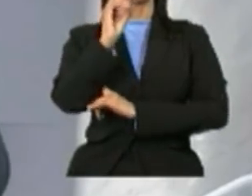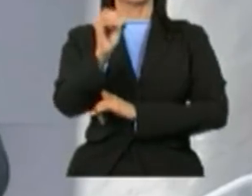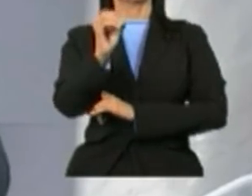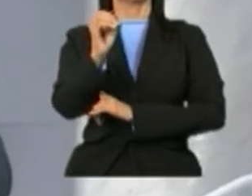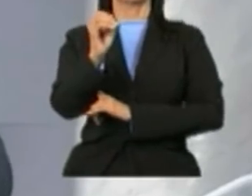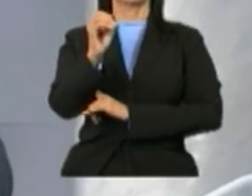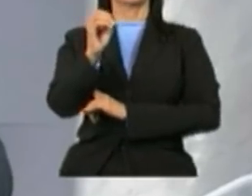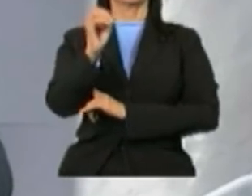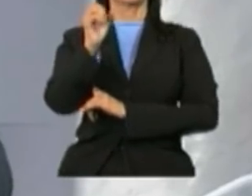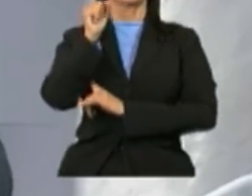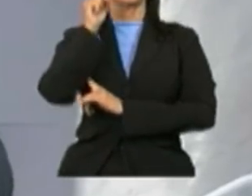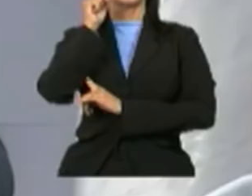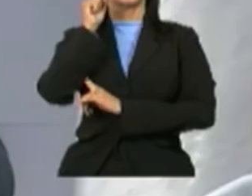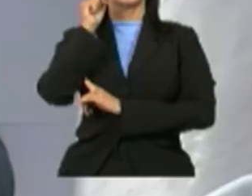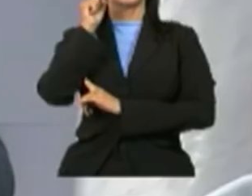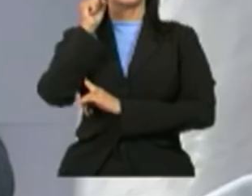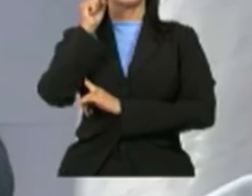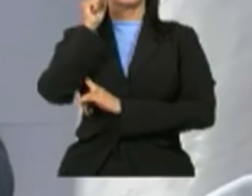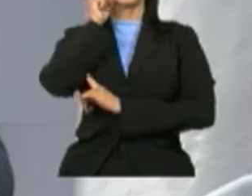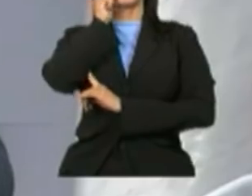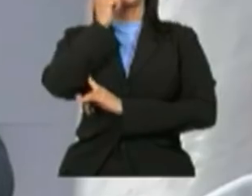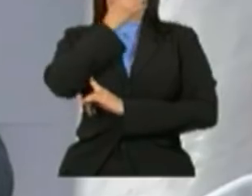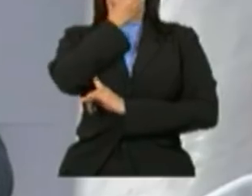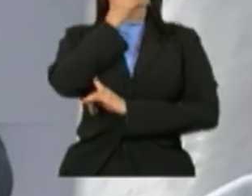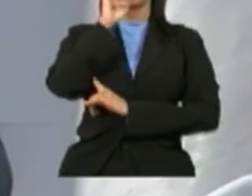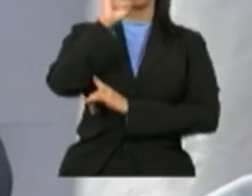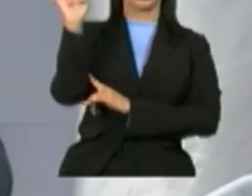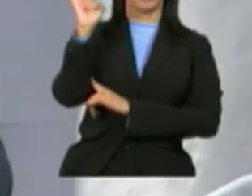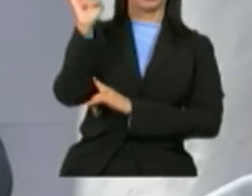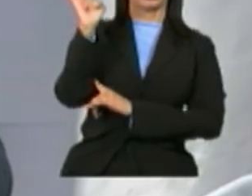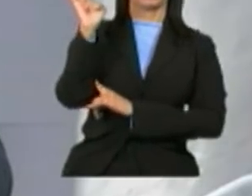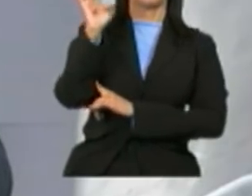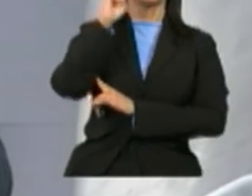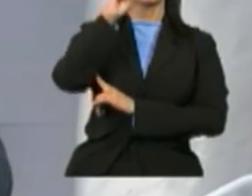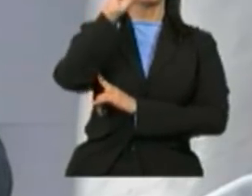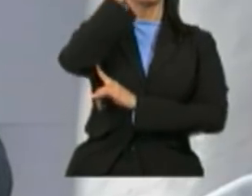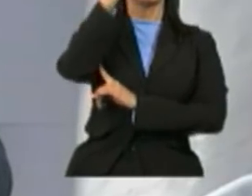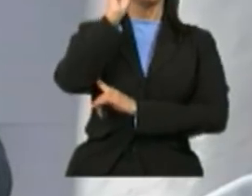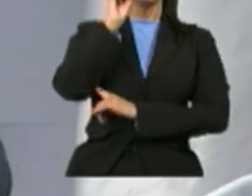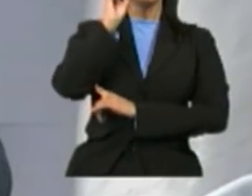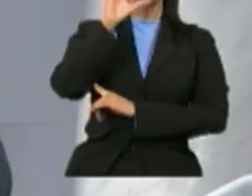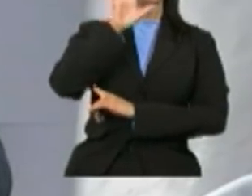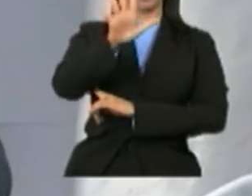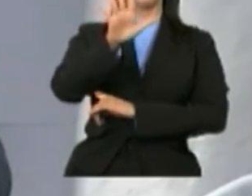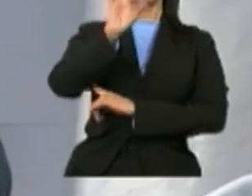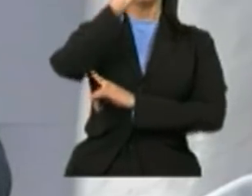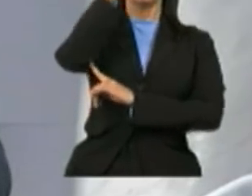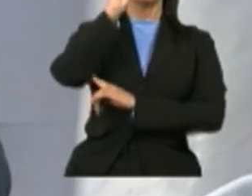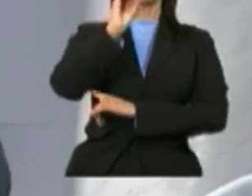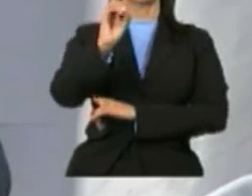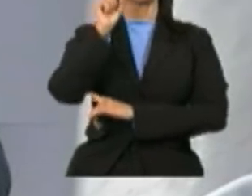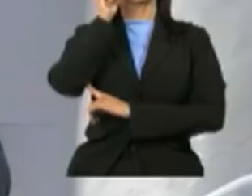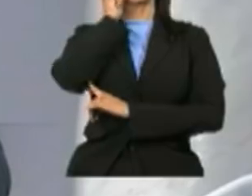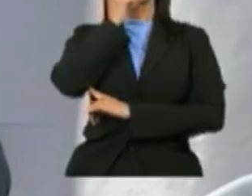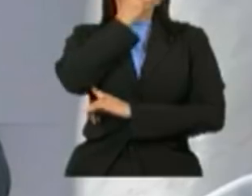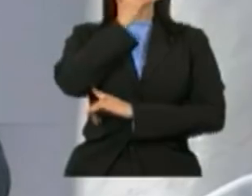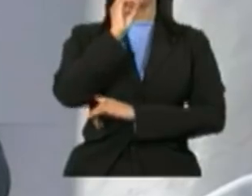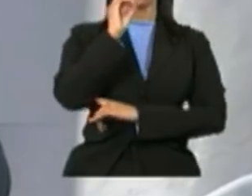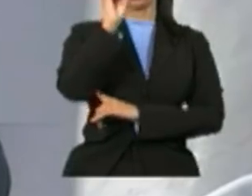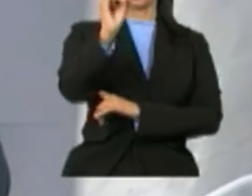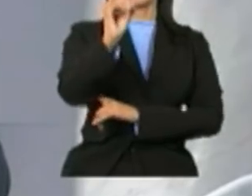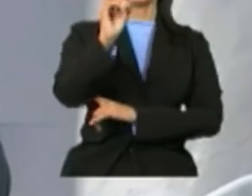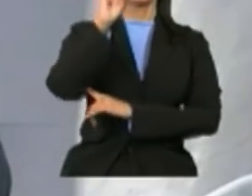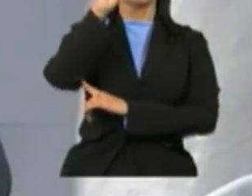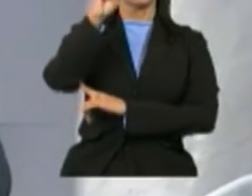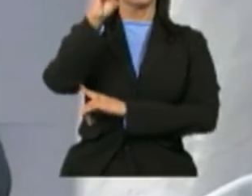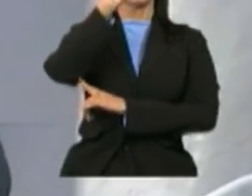a Santo Domingo Este, 4%, 5% Santo Domingo Oeste,